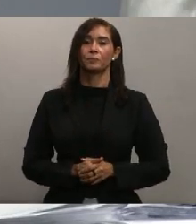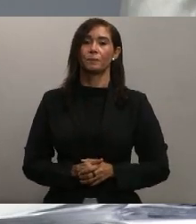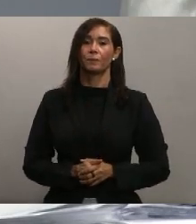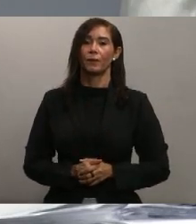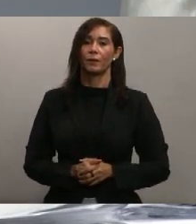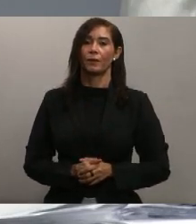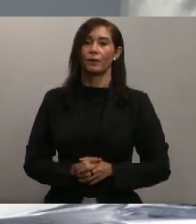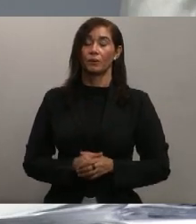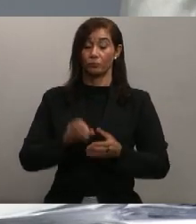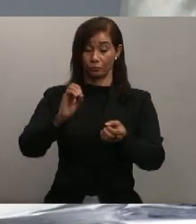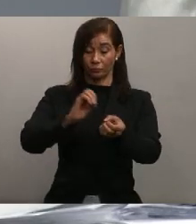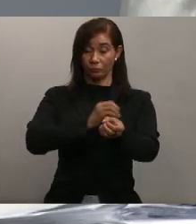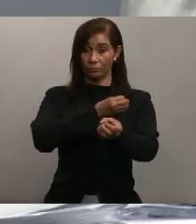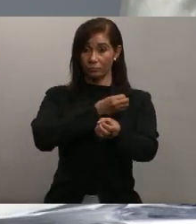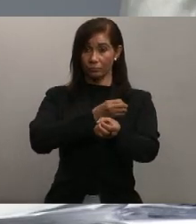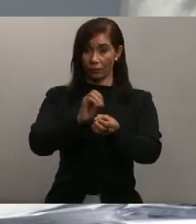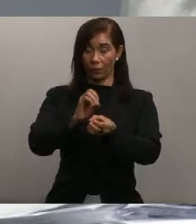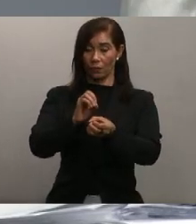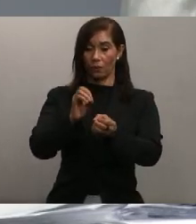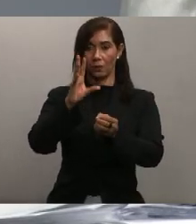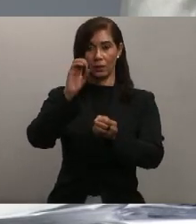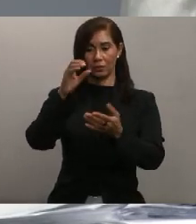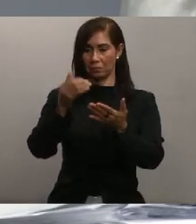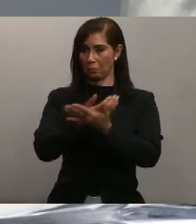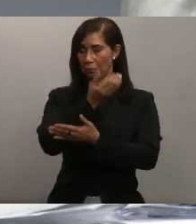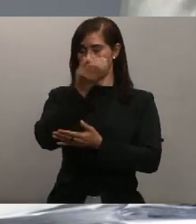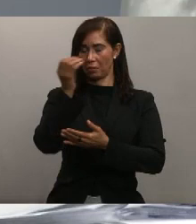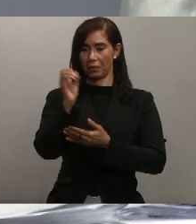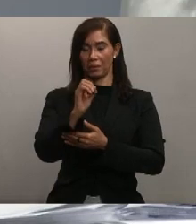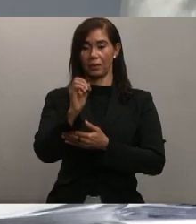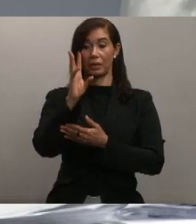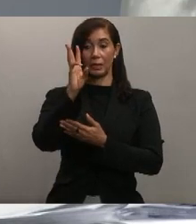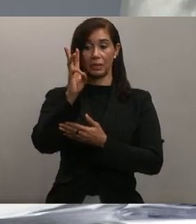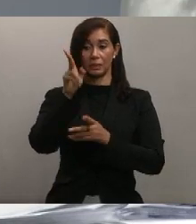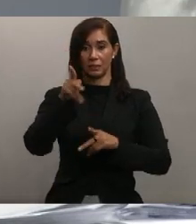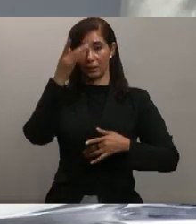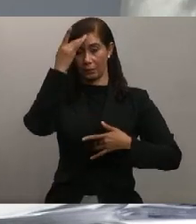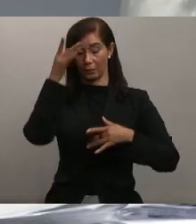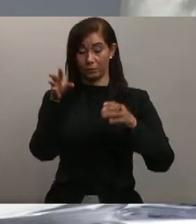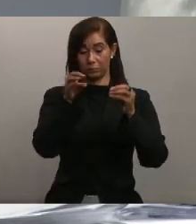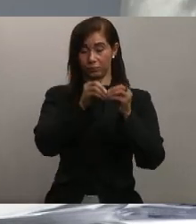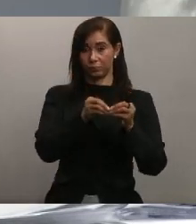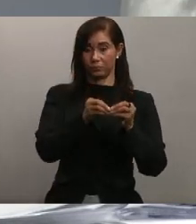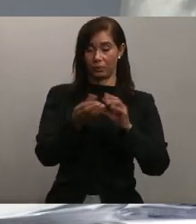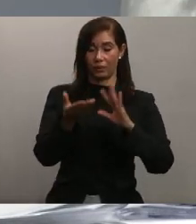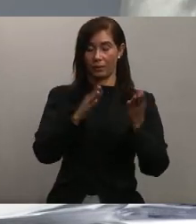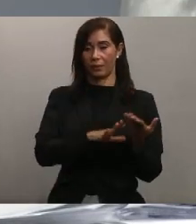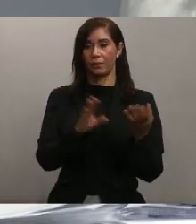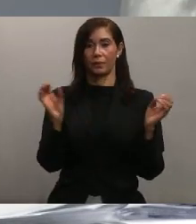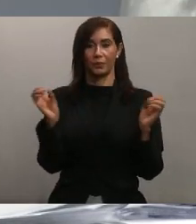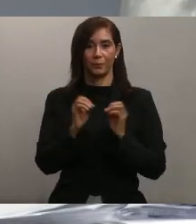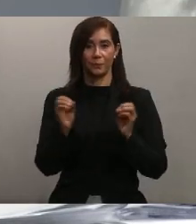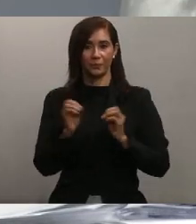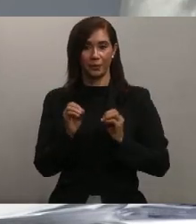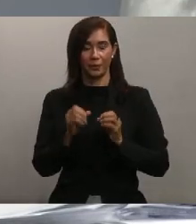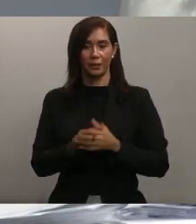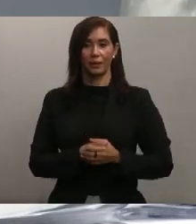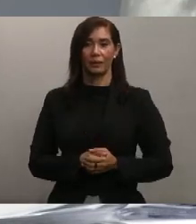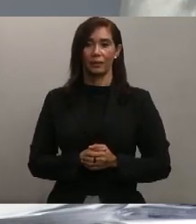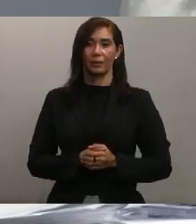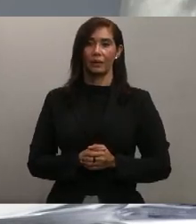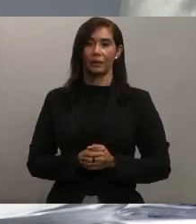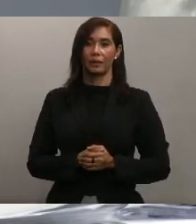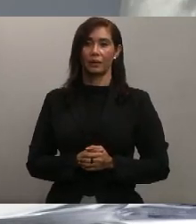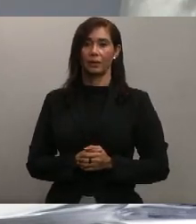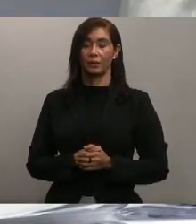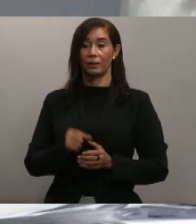San José de Ocoa, 0 casos nuevos, 6 acumulados, 0 fallecimiento.